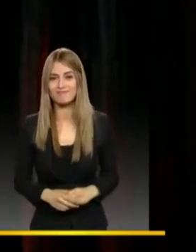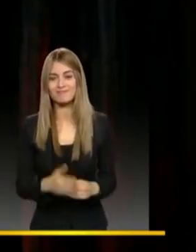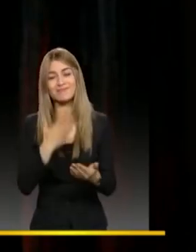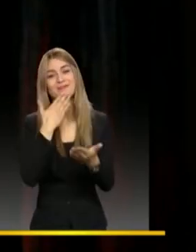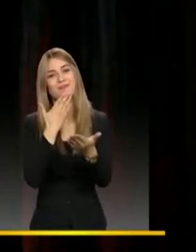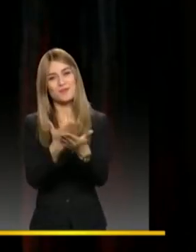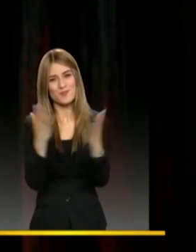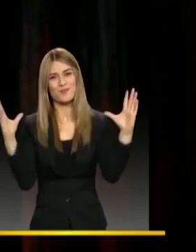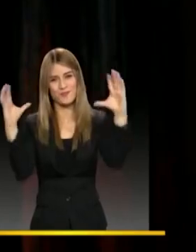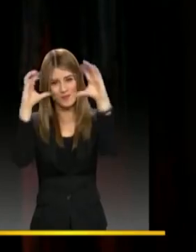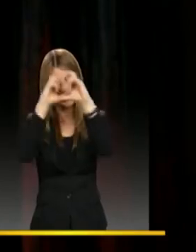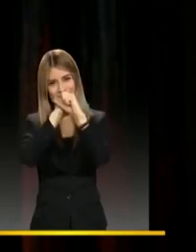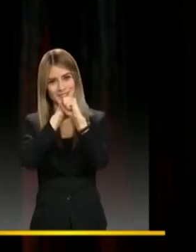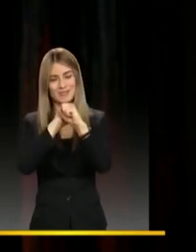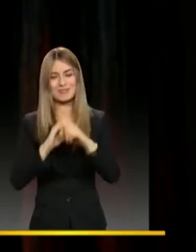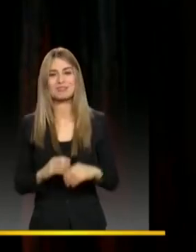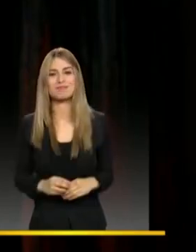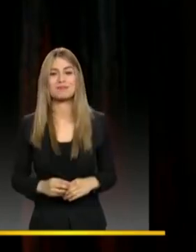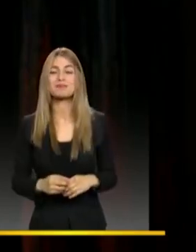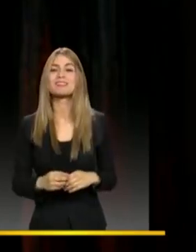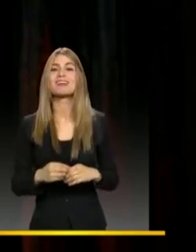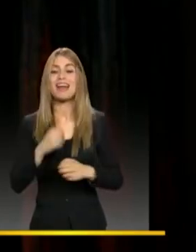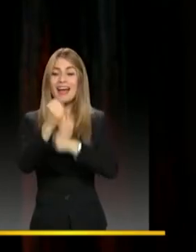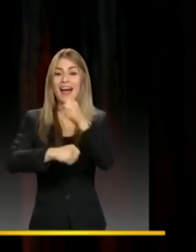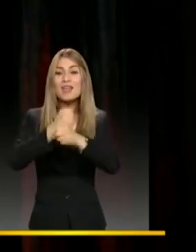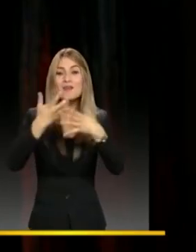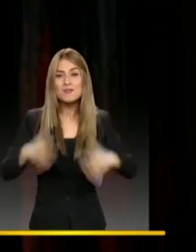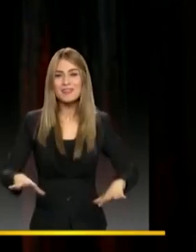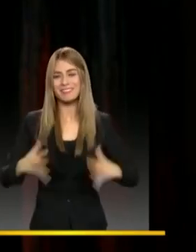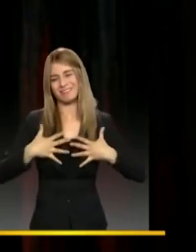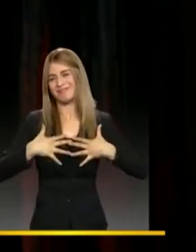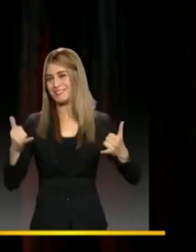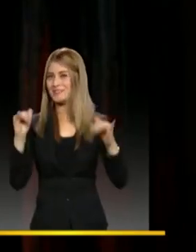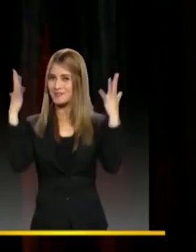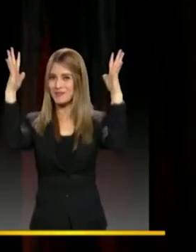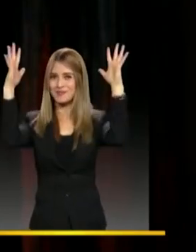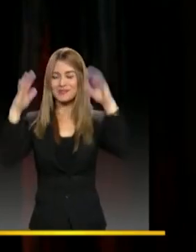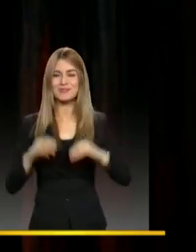Buenas noches y feliz año nuevo.